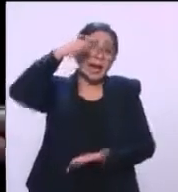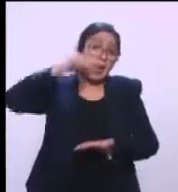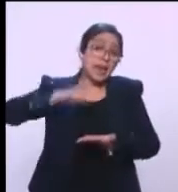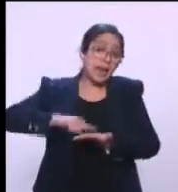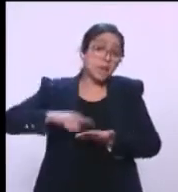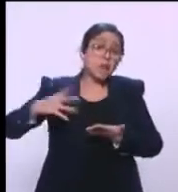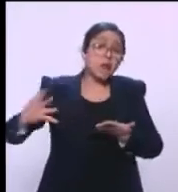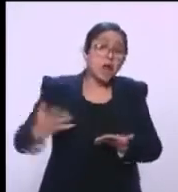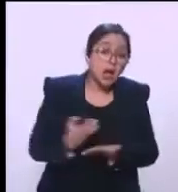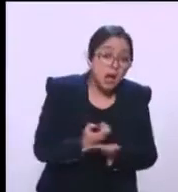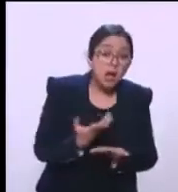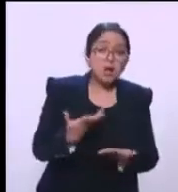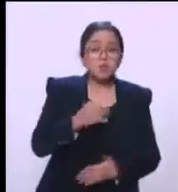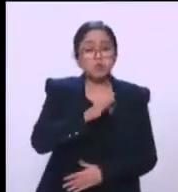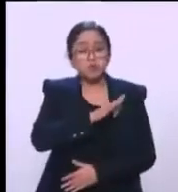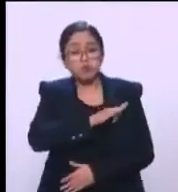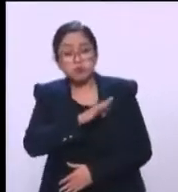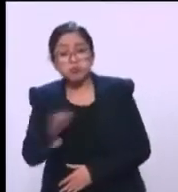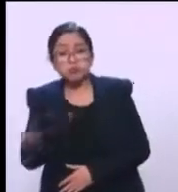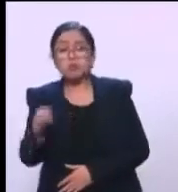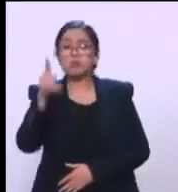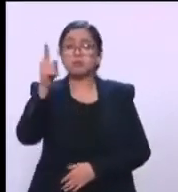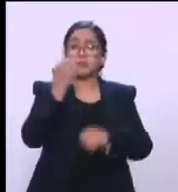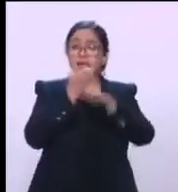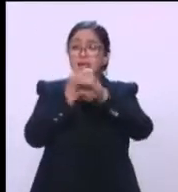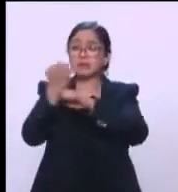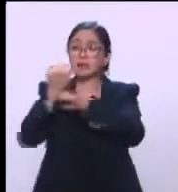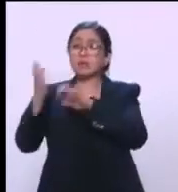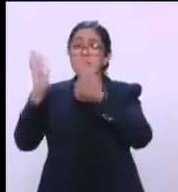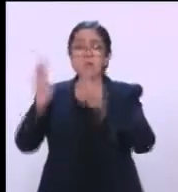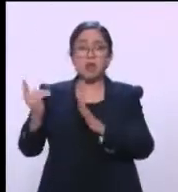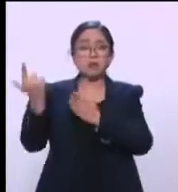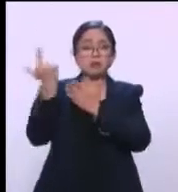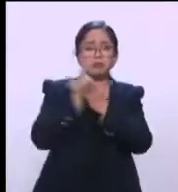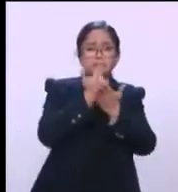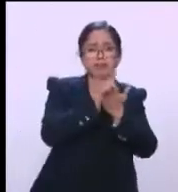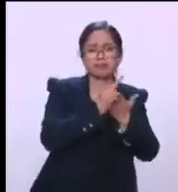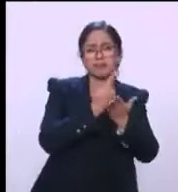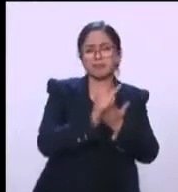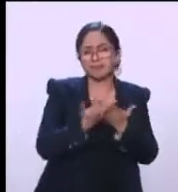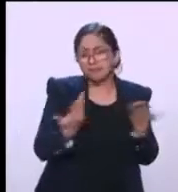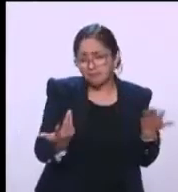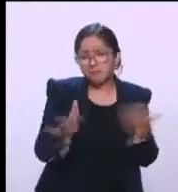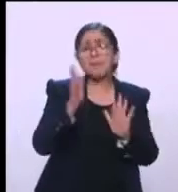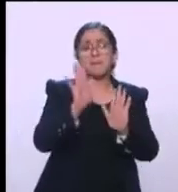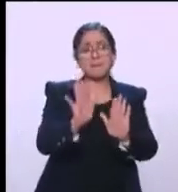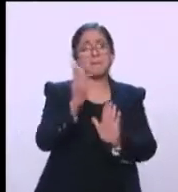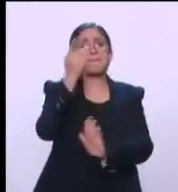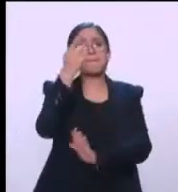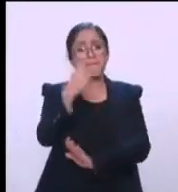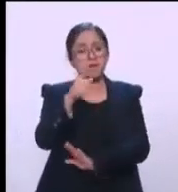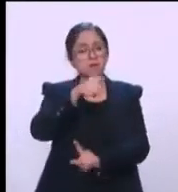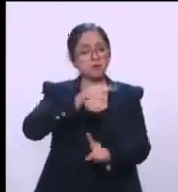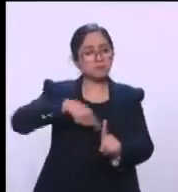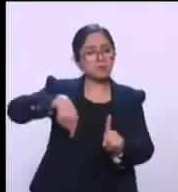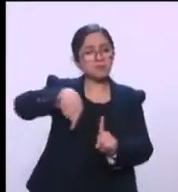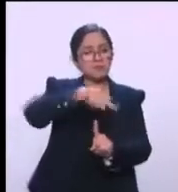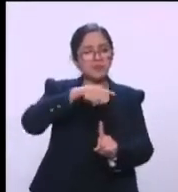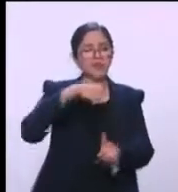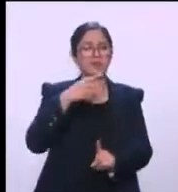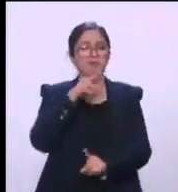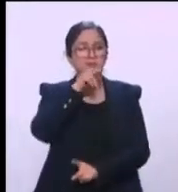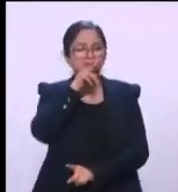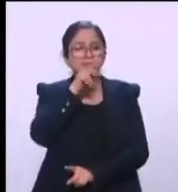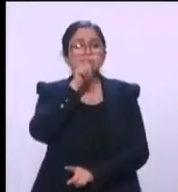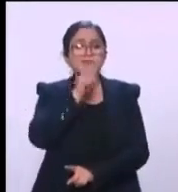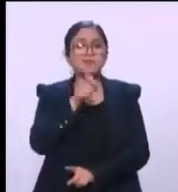las posibilidades, los estados que ya se están contando, etcétera. Pero lo preocupante dentro de este contexto es que el director